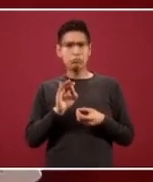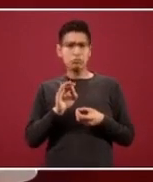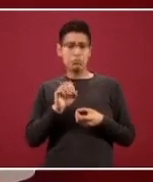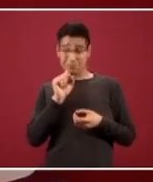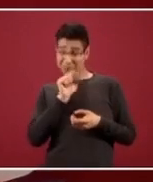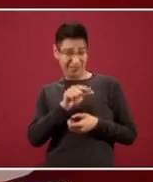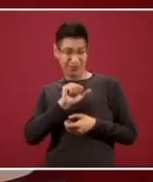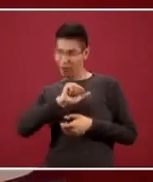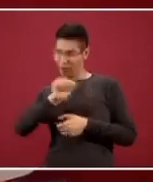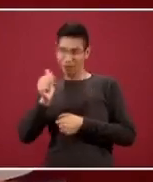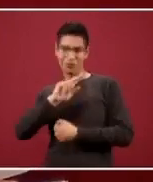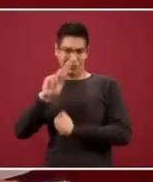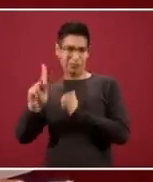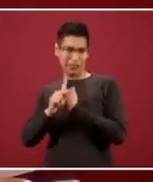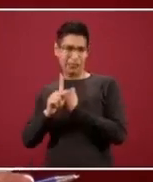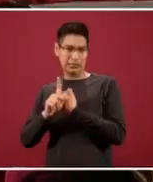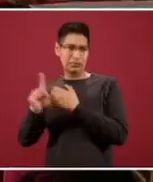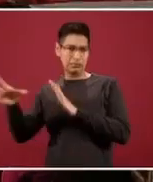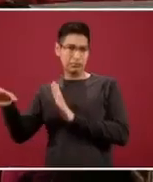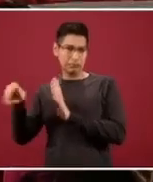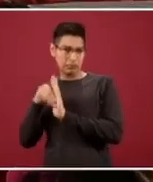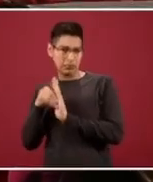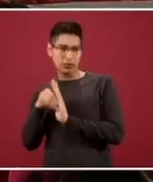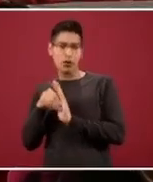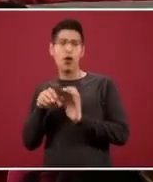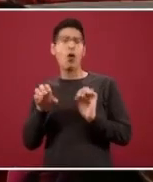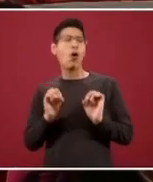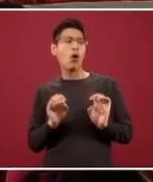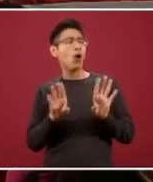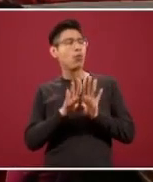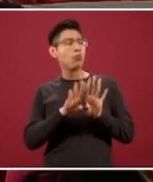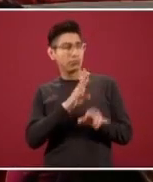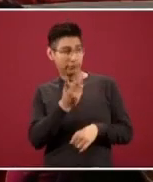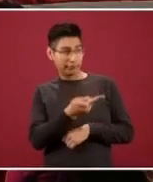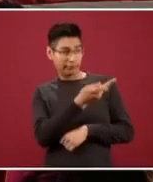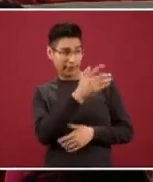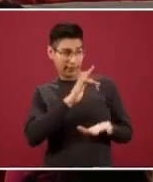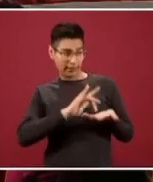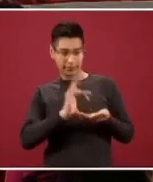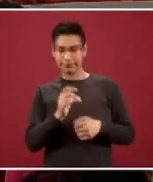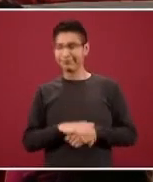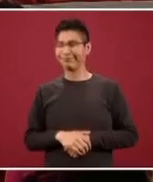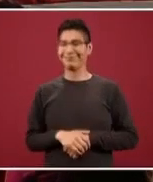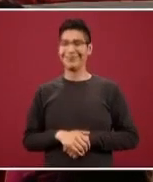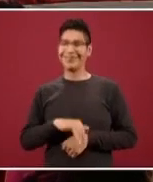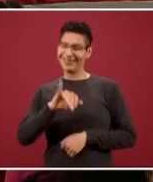importación por contacto. Gracias. Muchísimas gracias,